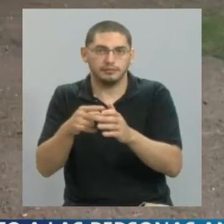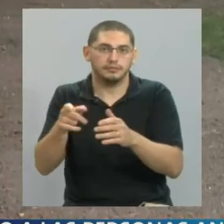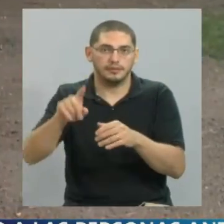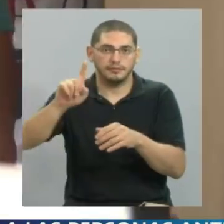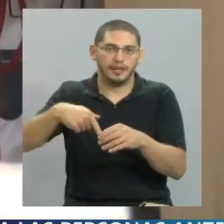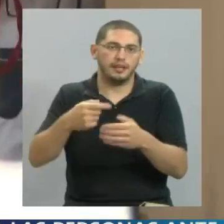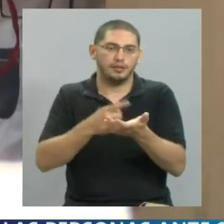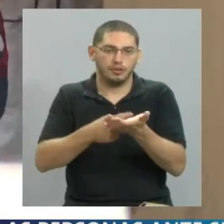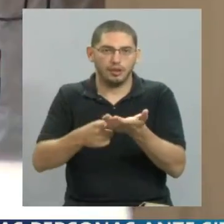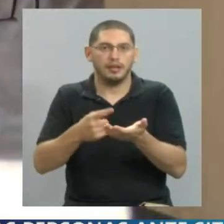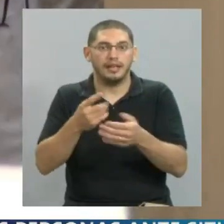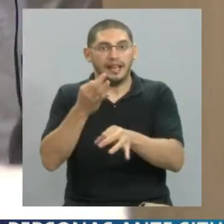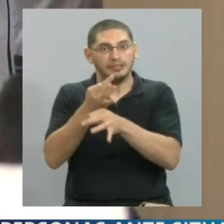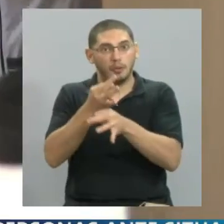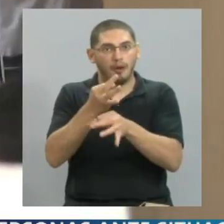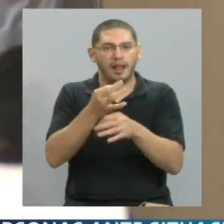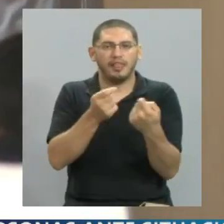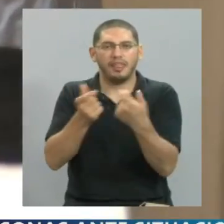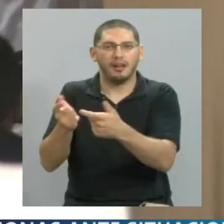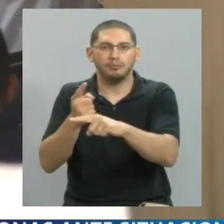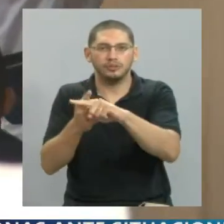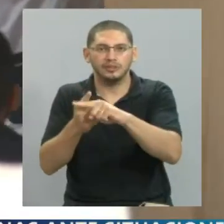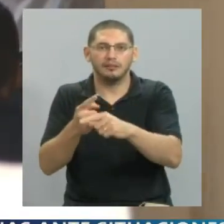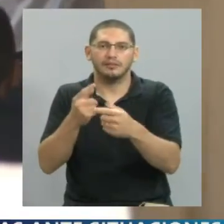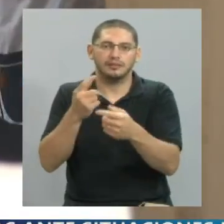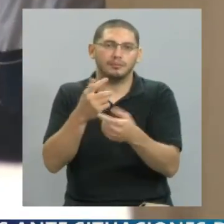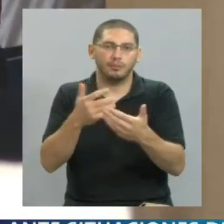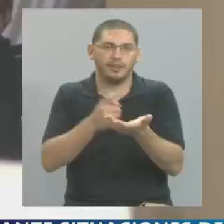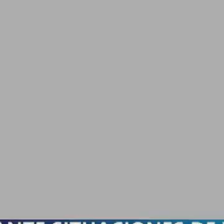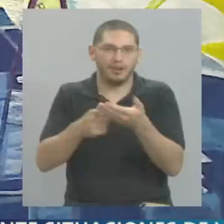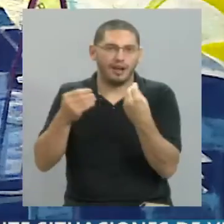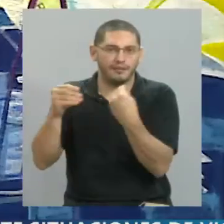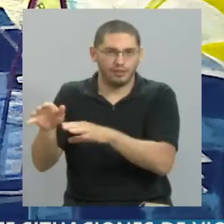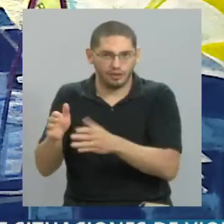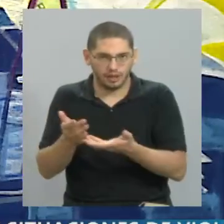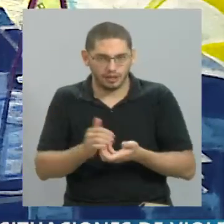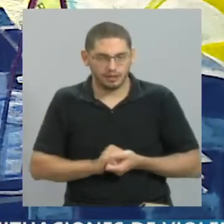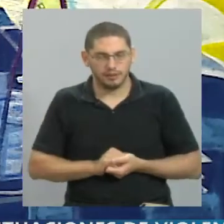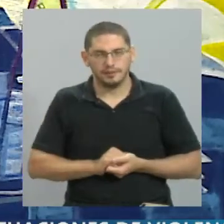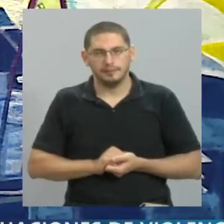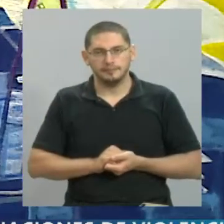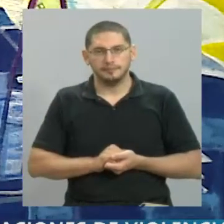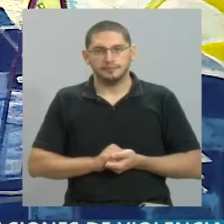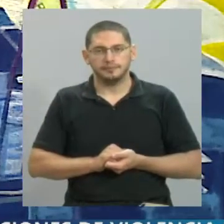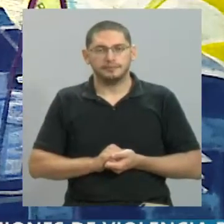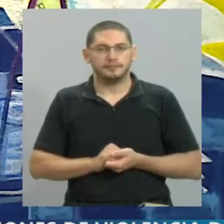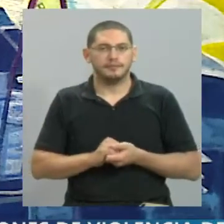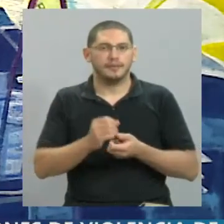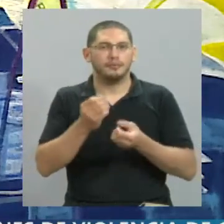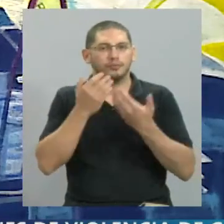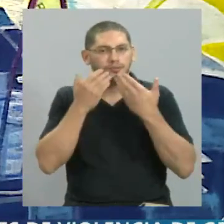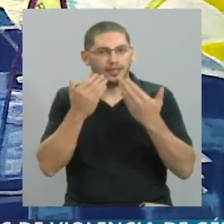principales vacunas para estos problemas sociales. Doctor, muchísimas gracias por estos minutos con